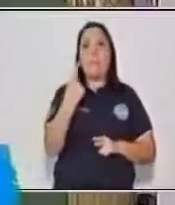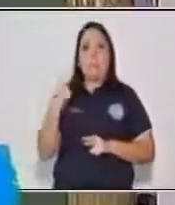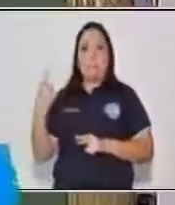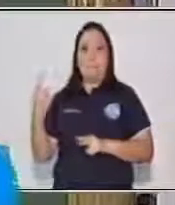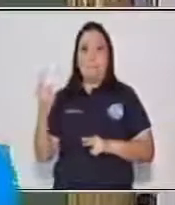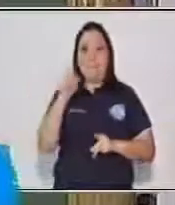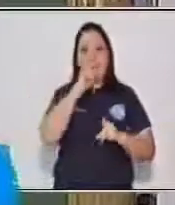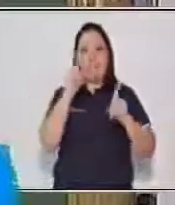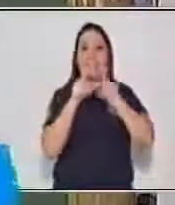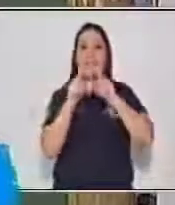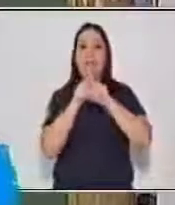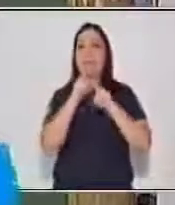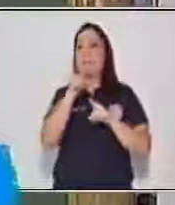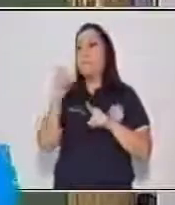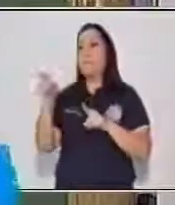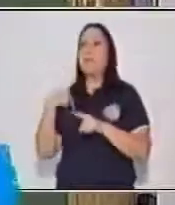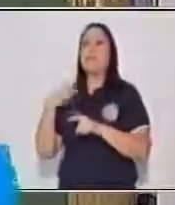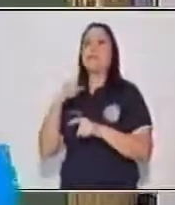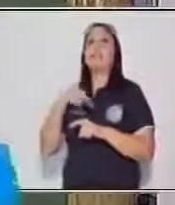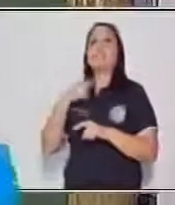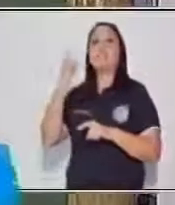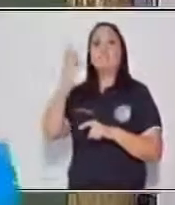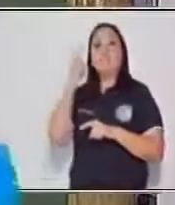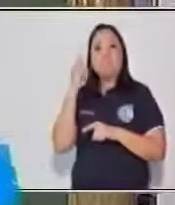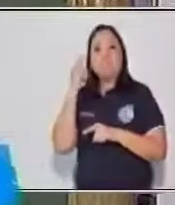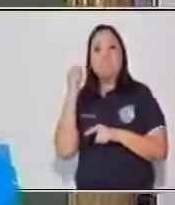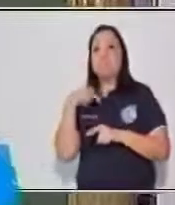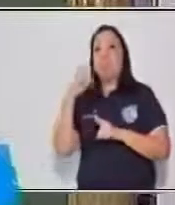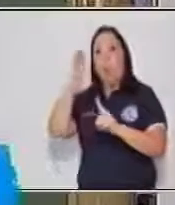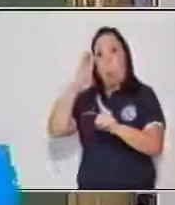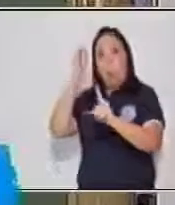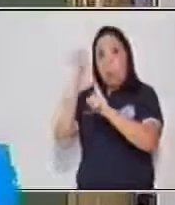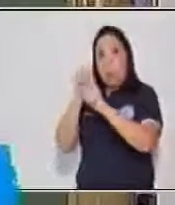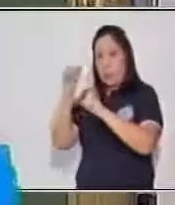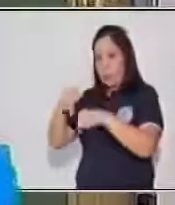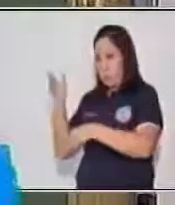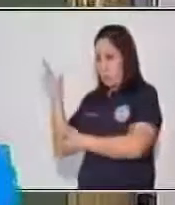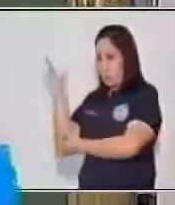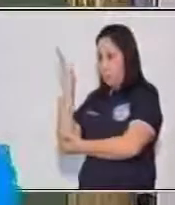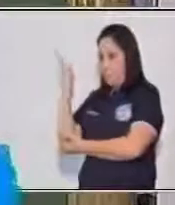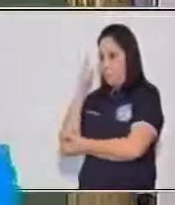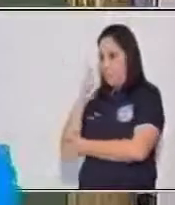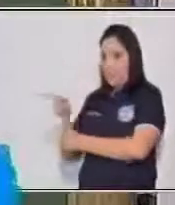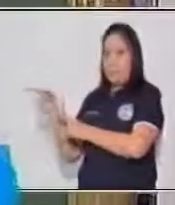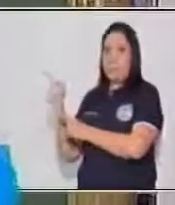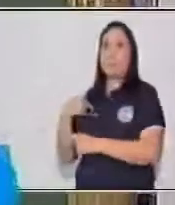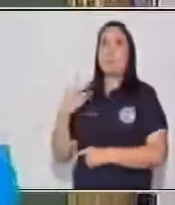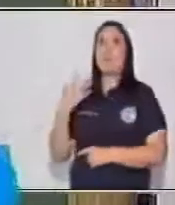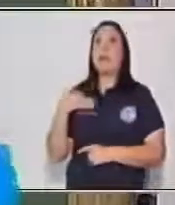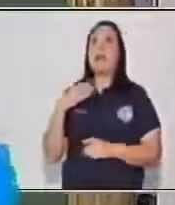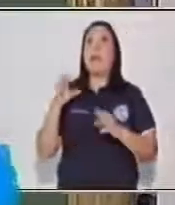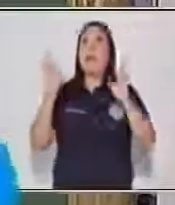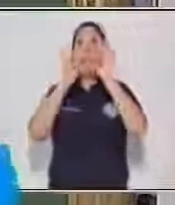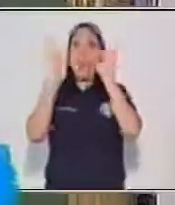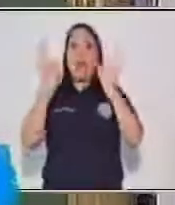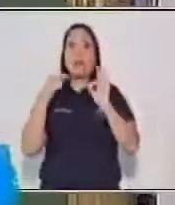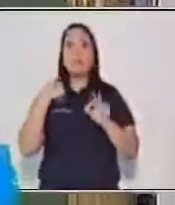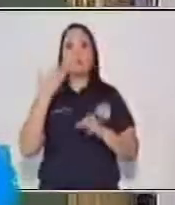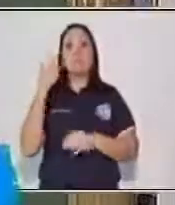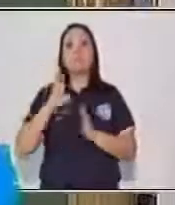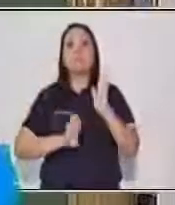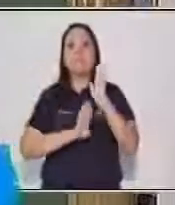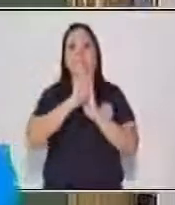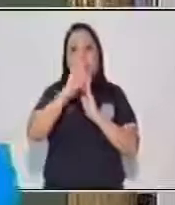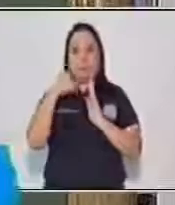a plantearles a las personas que te escuchan los objetivos, así como la manera en la que tú vas a